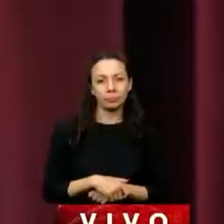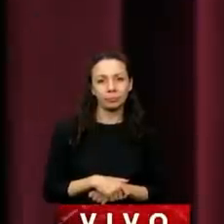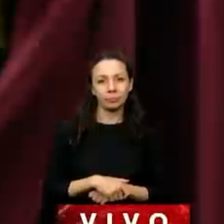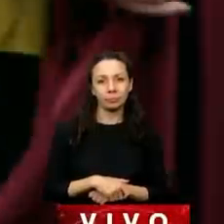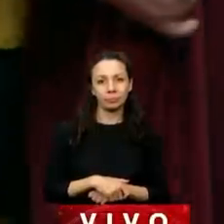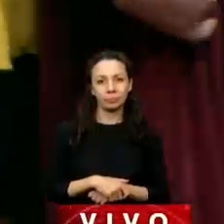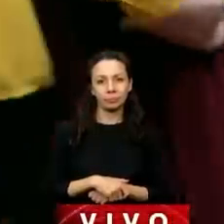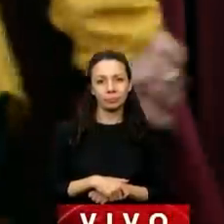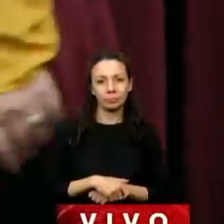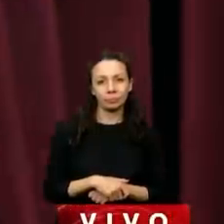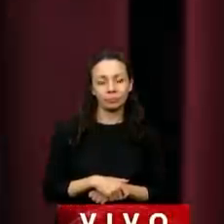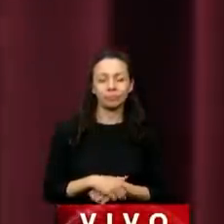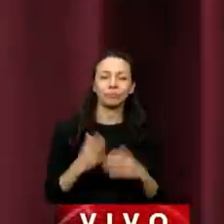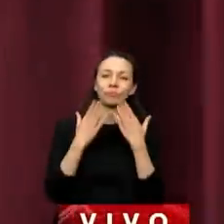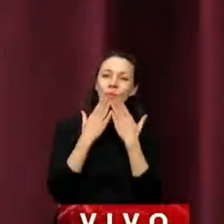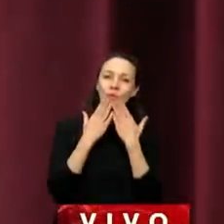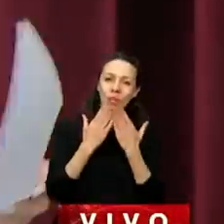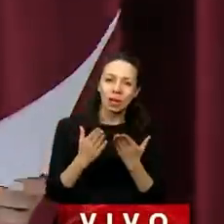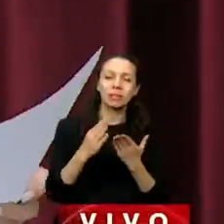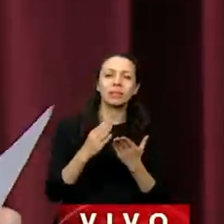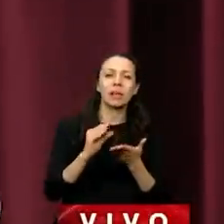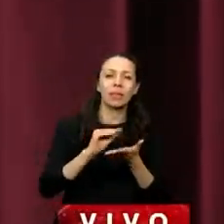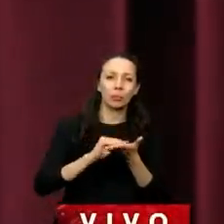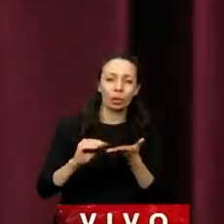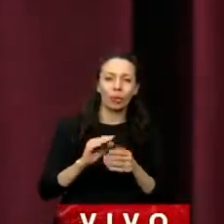Gracias. Gracias, diputado Goyán.